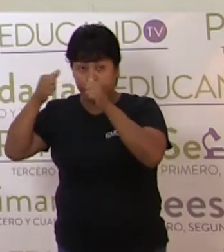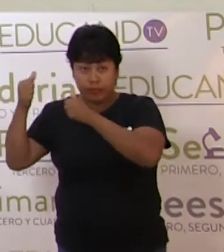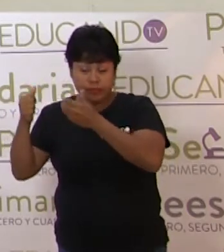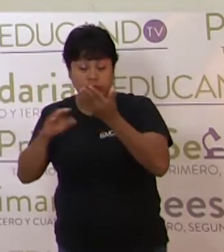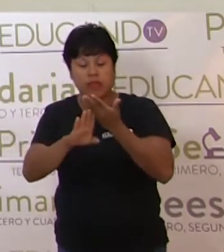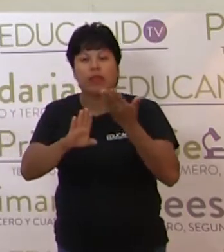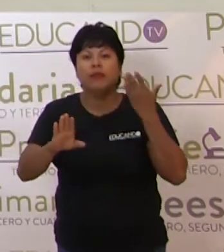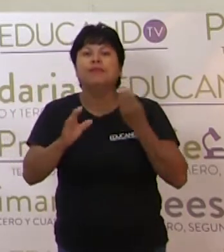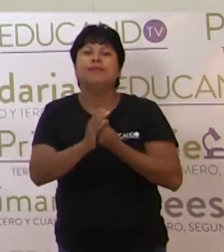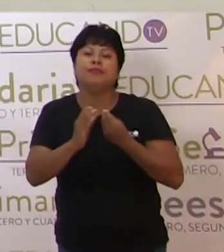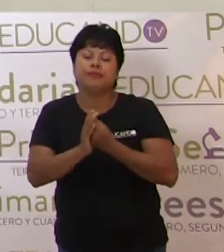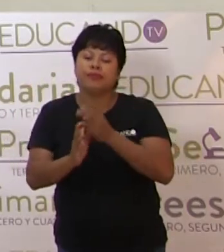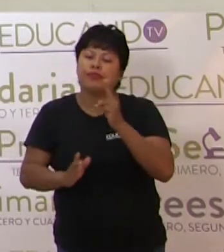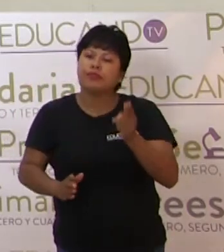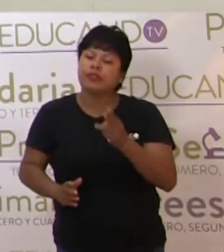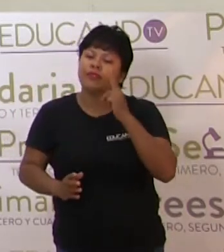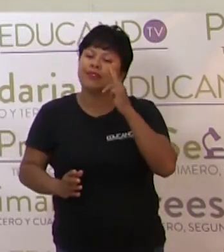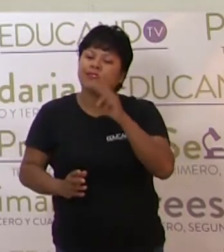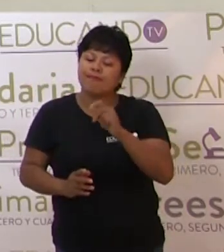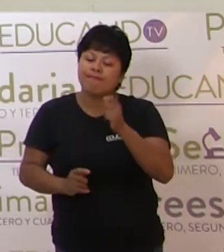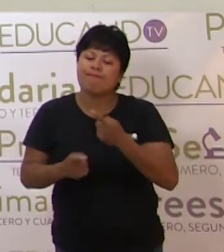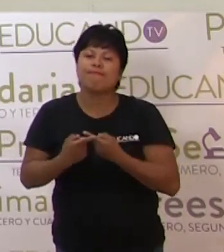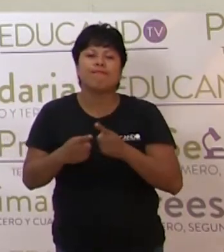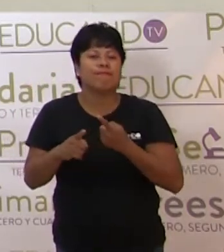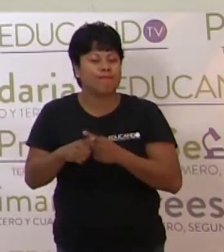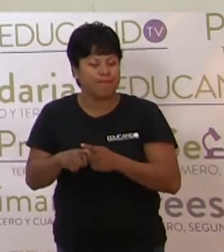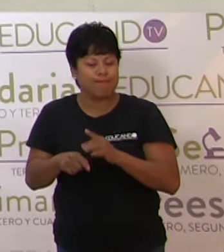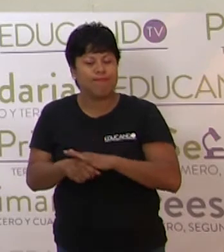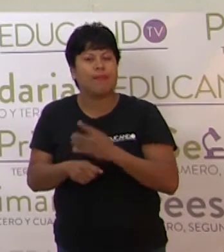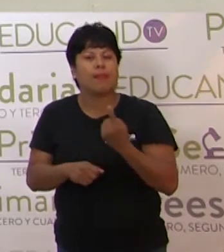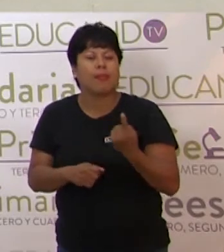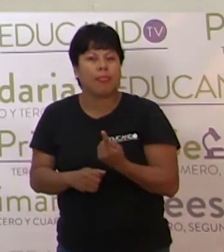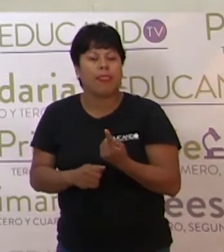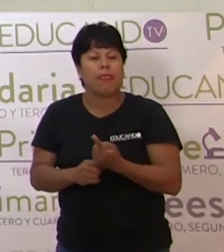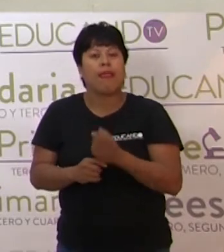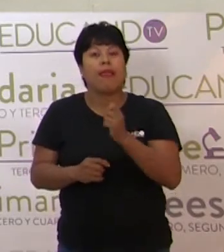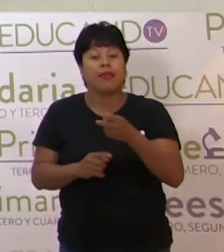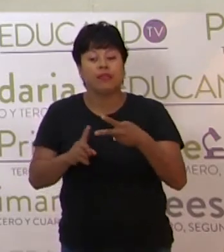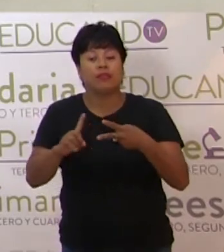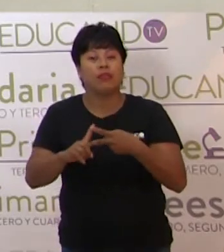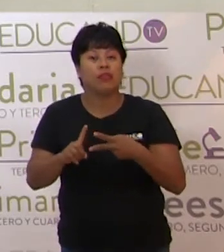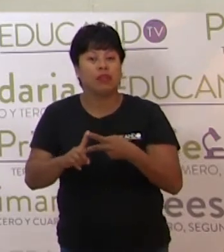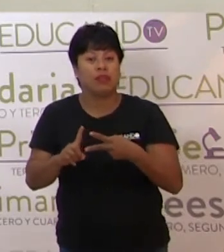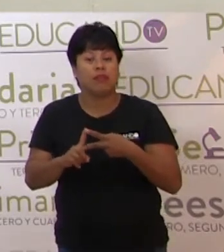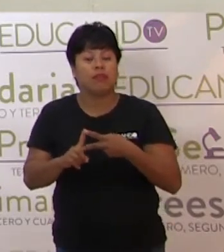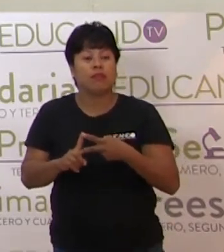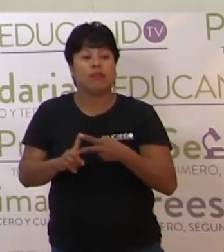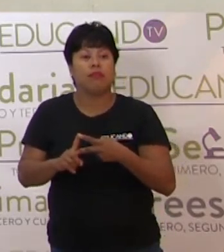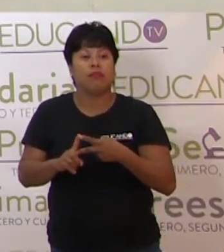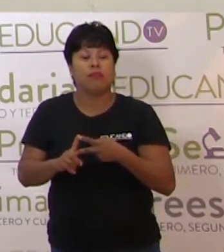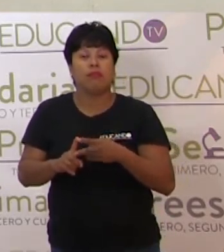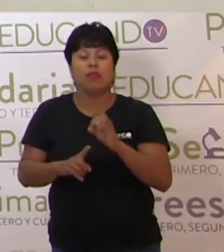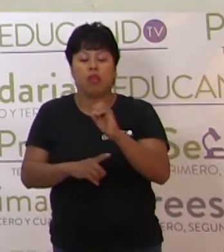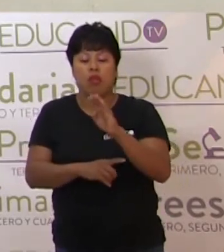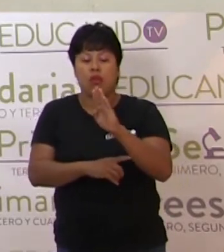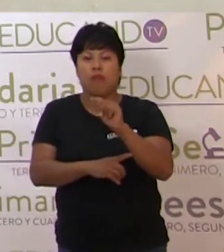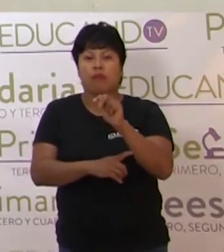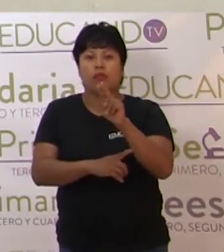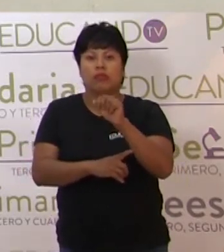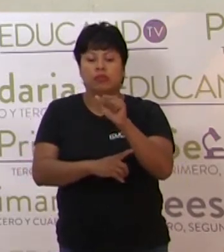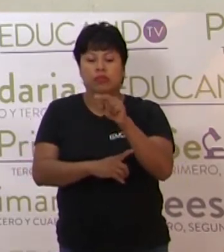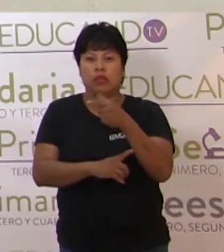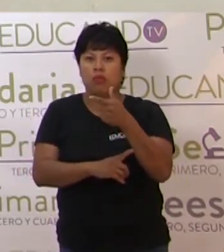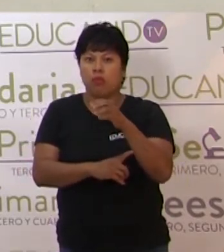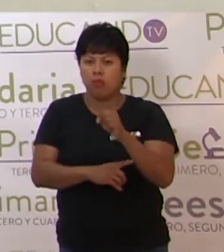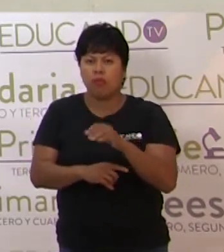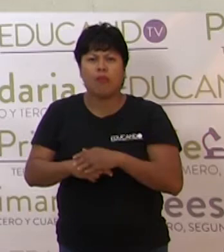pasada son a dar cuenta que este triángulo es distinto porque es un triángulo obtuso ángulo porque